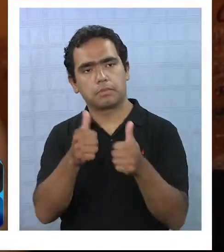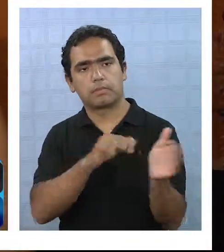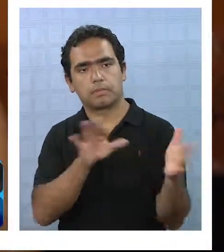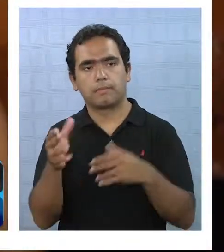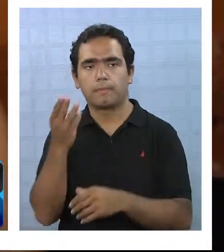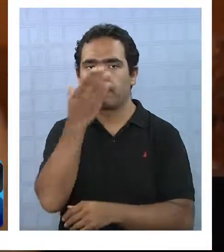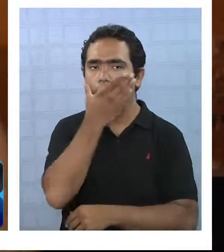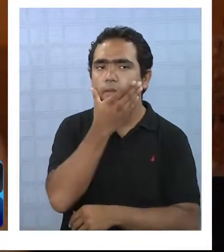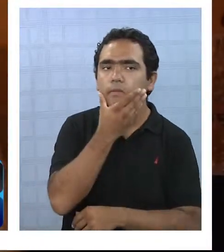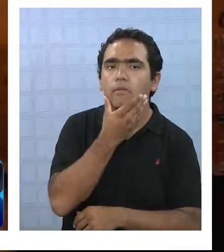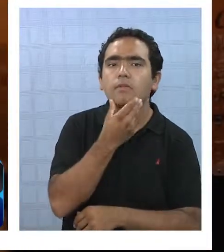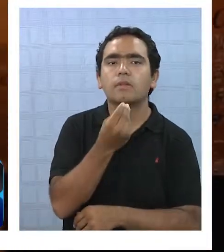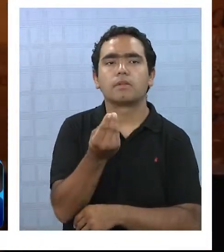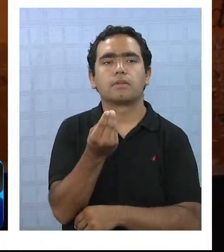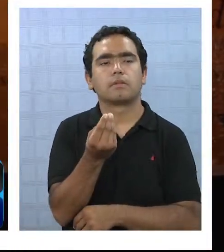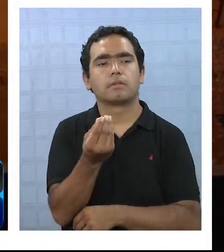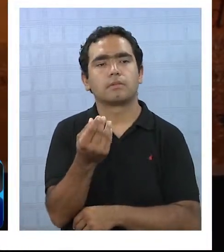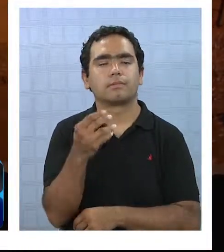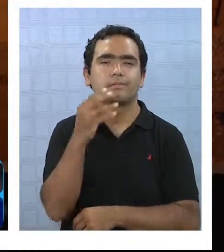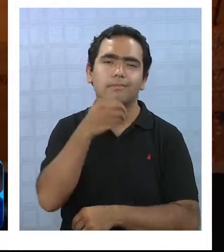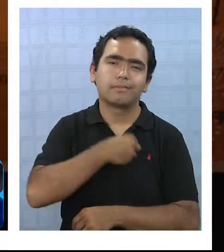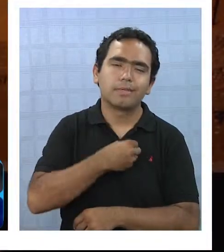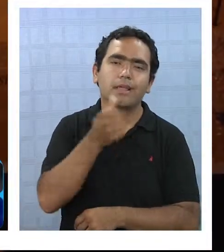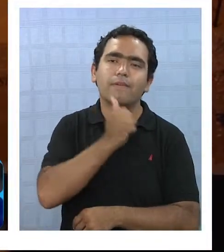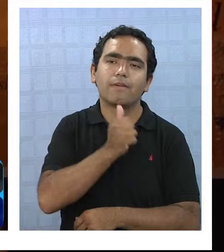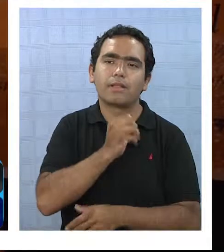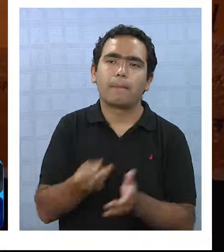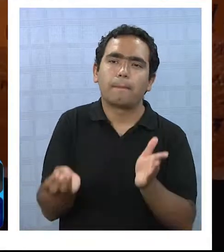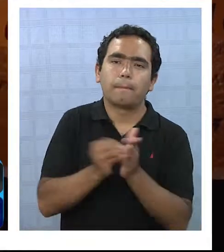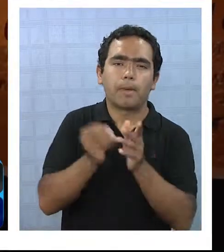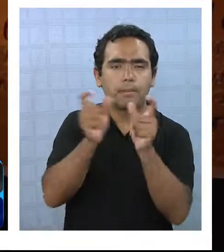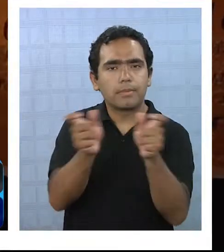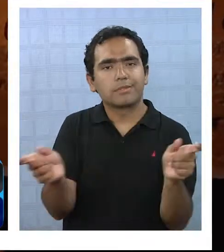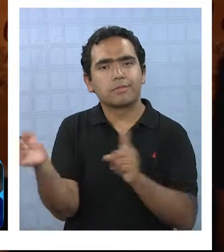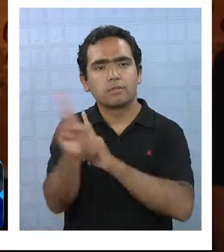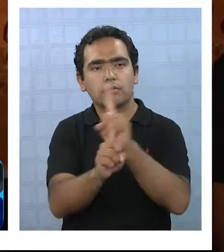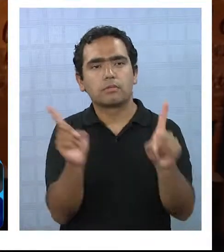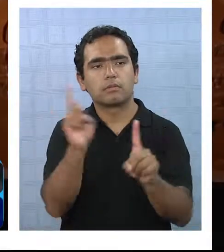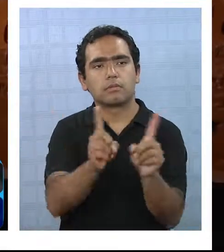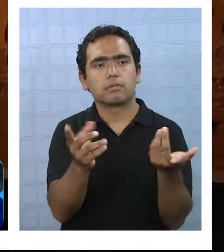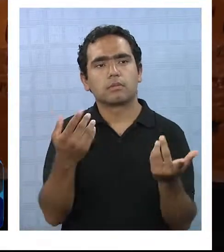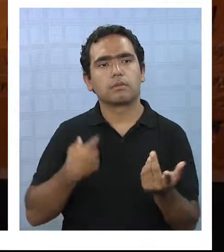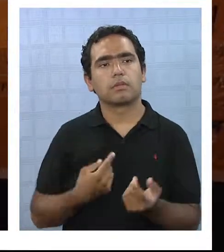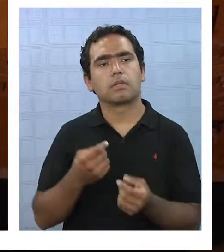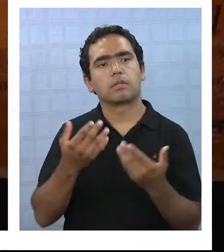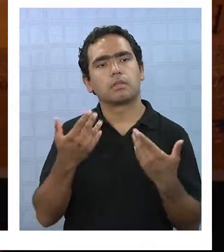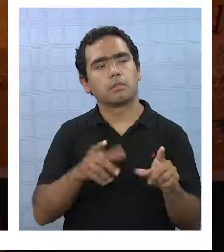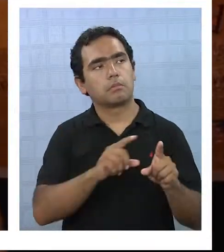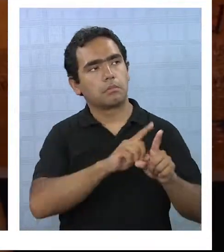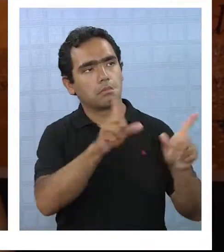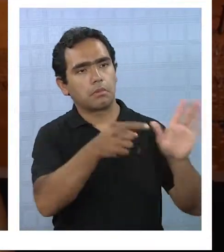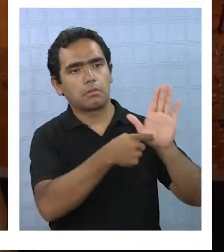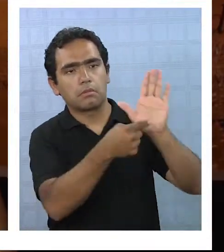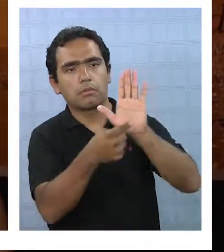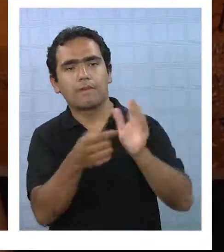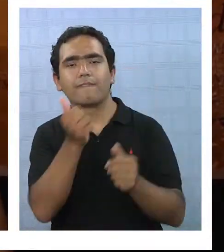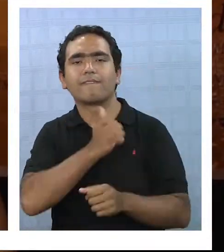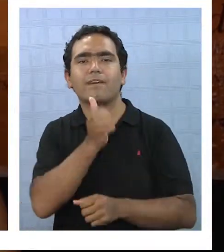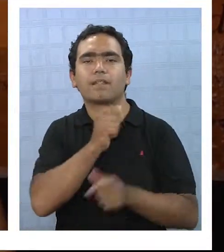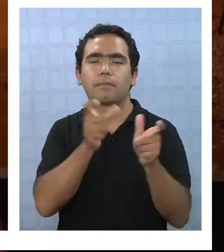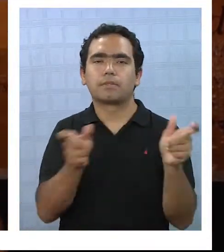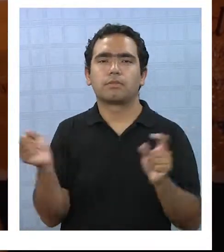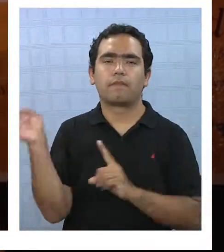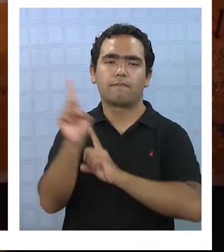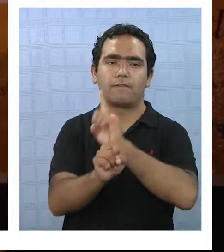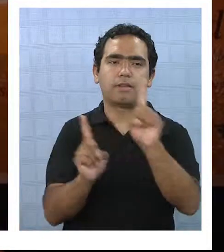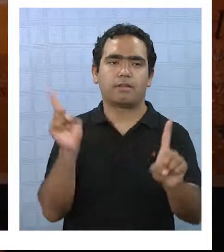Muy bonito, qué pena que no haya más gente, a pesar de que se hizo harta propaganda el evento, pero no hay suficiente gente,